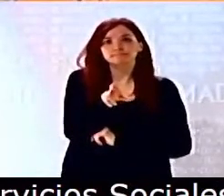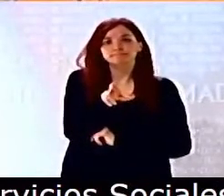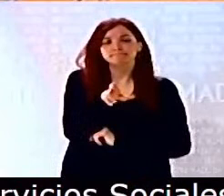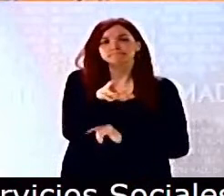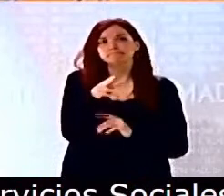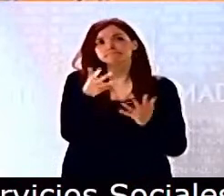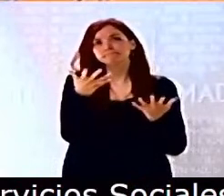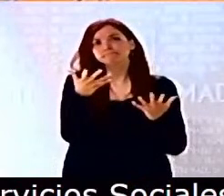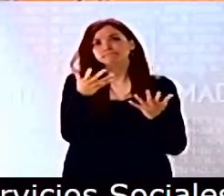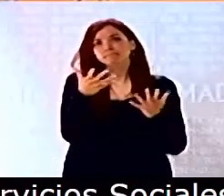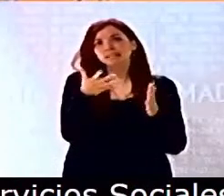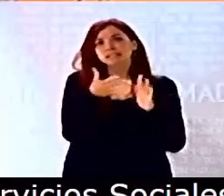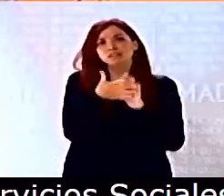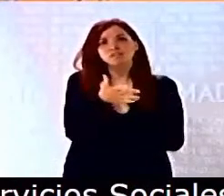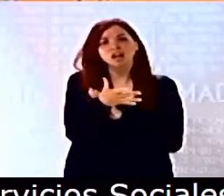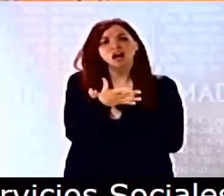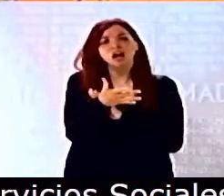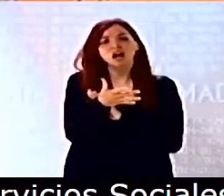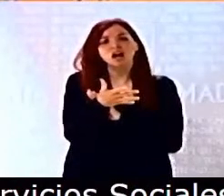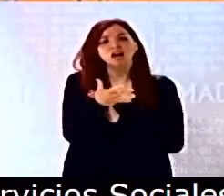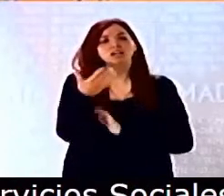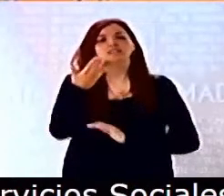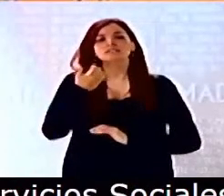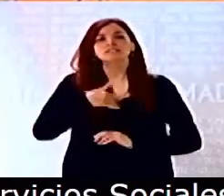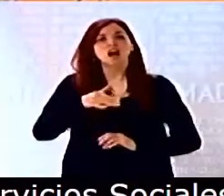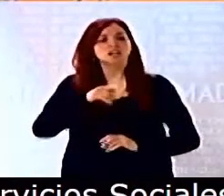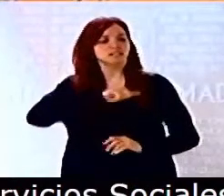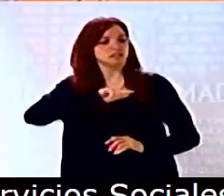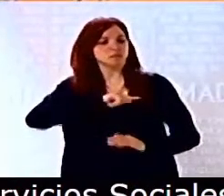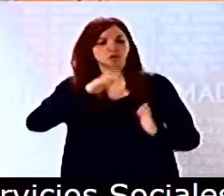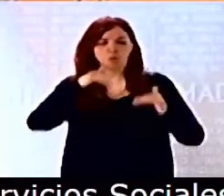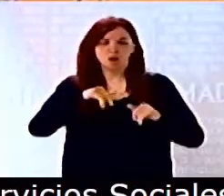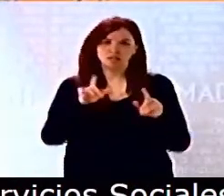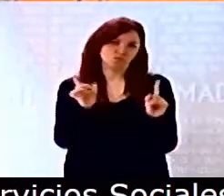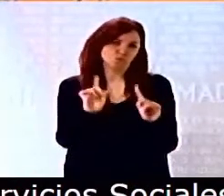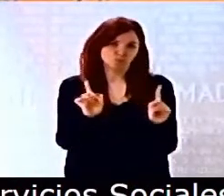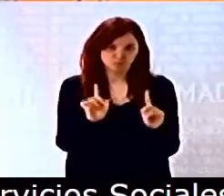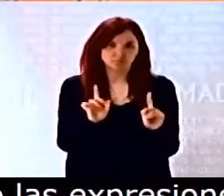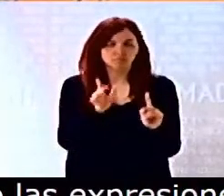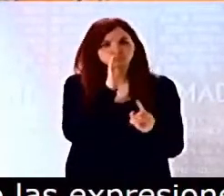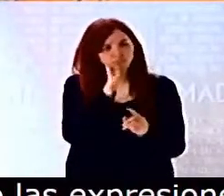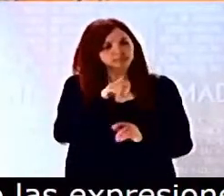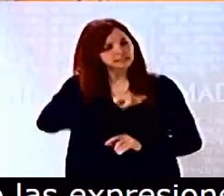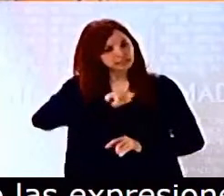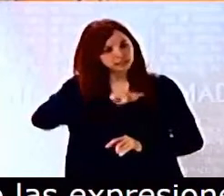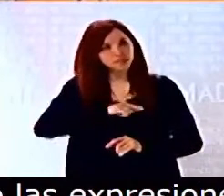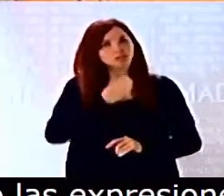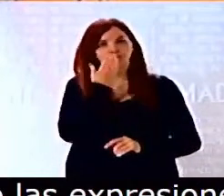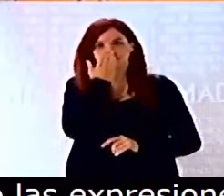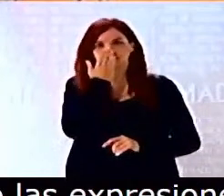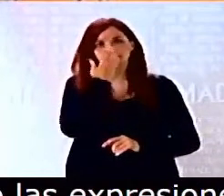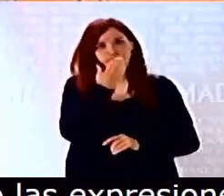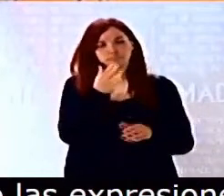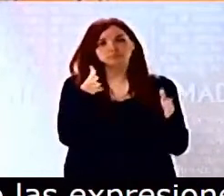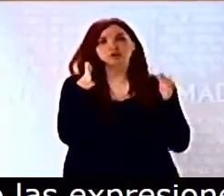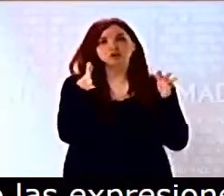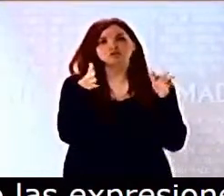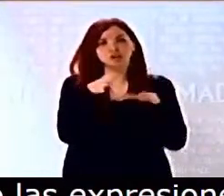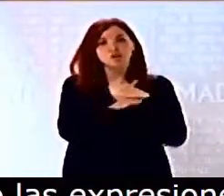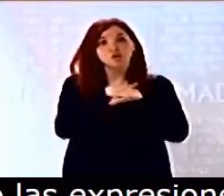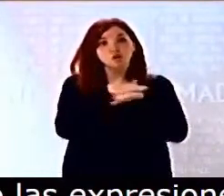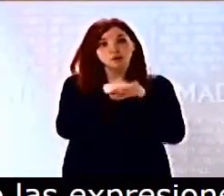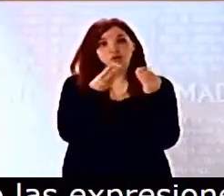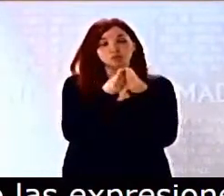la expresión de condolencias está en falta de todo el sentimiento por parte del Consejo de Gobierno de la Junta de Extremadura, trasladarle